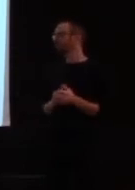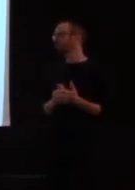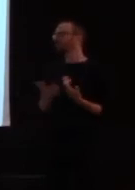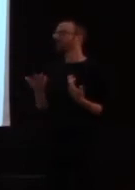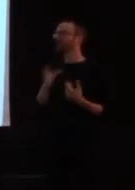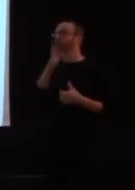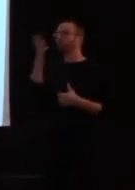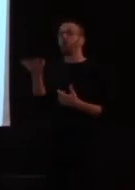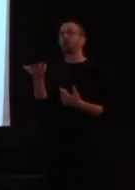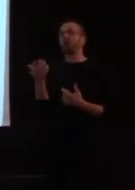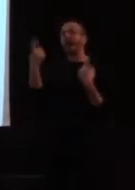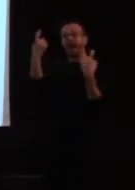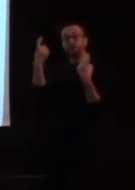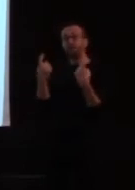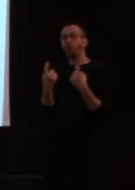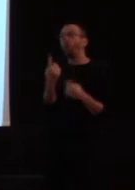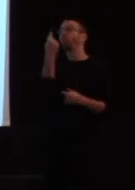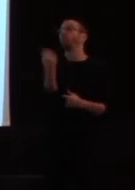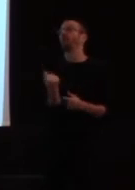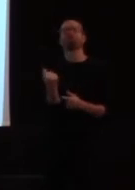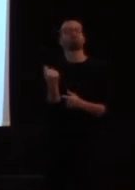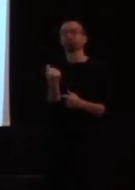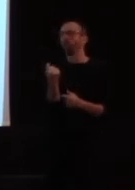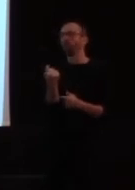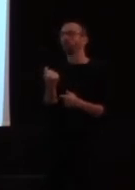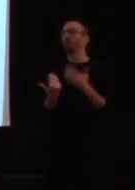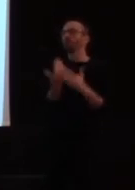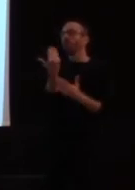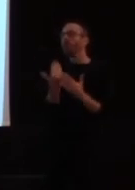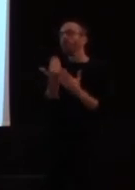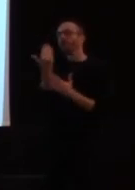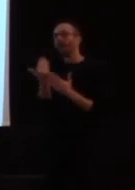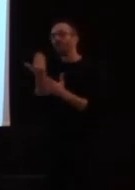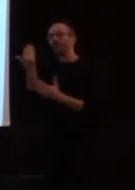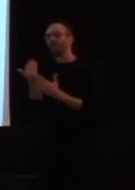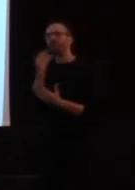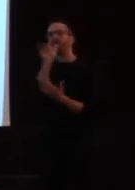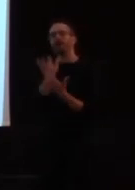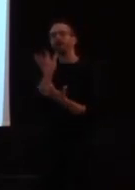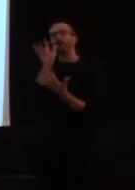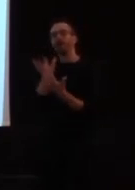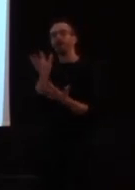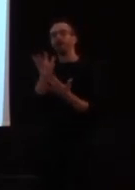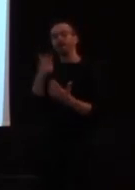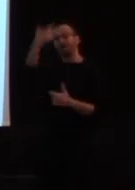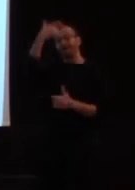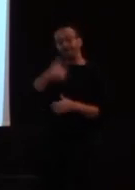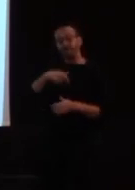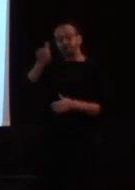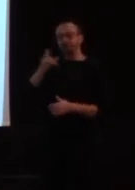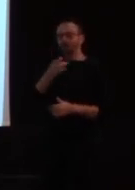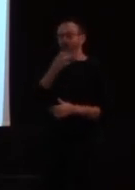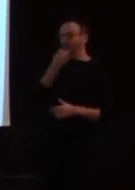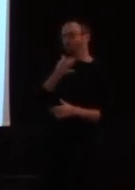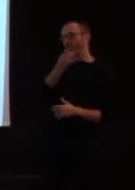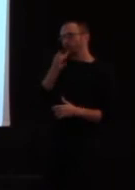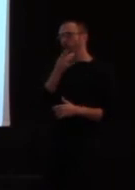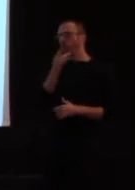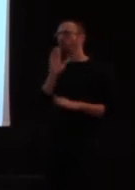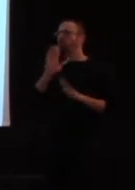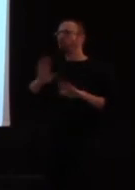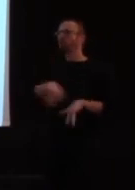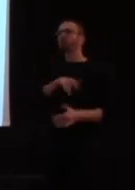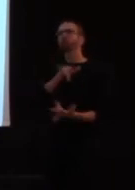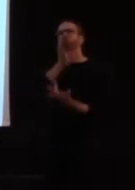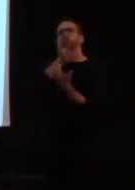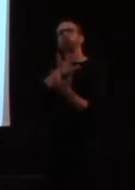sino muchos días, pues hay profesores aparentemente más reservados, más tímidos, menos, pero que en cambio consiguen una relación